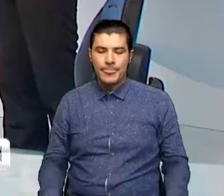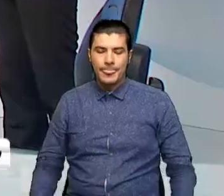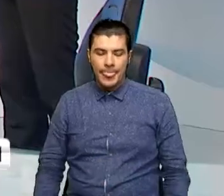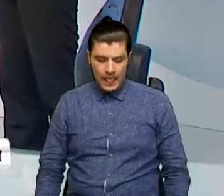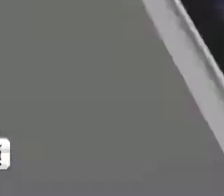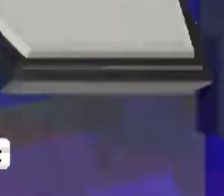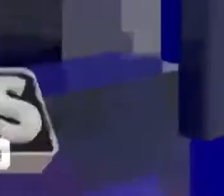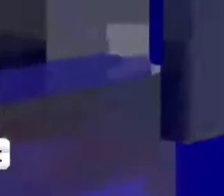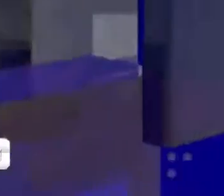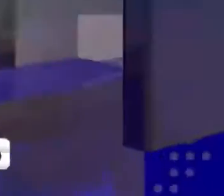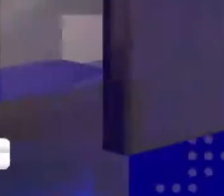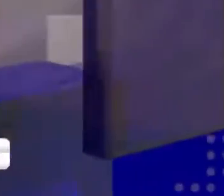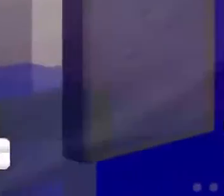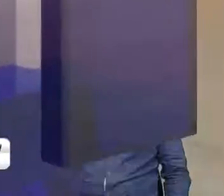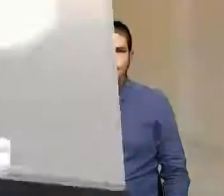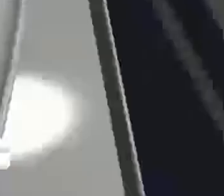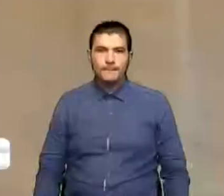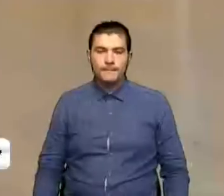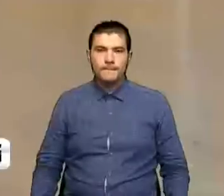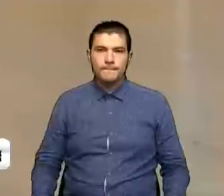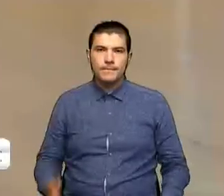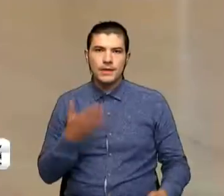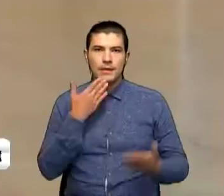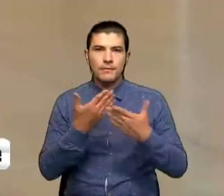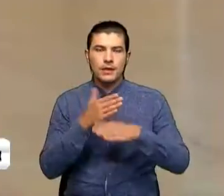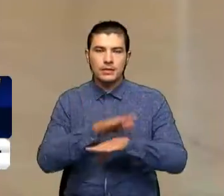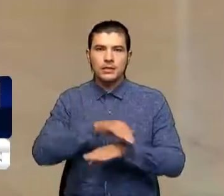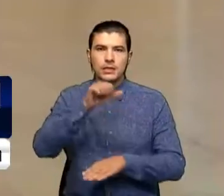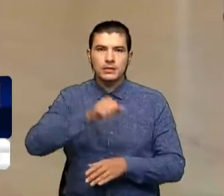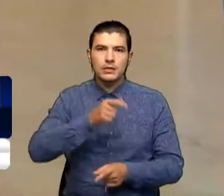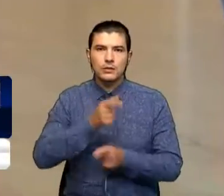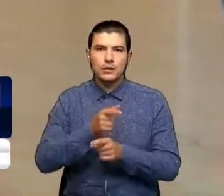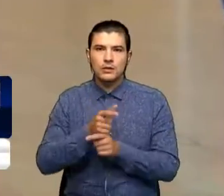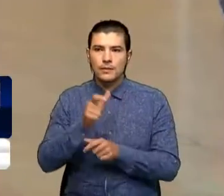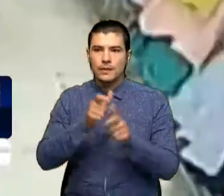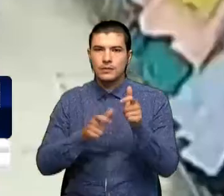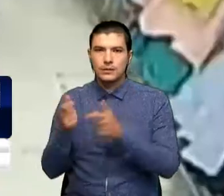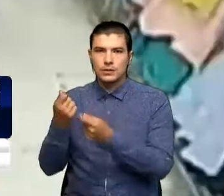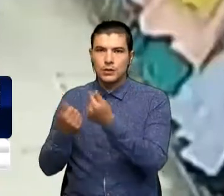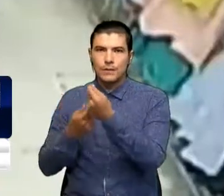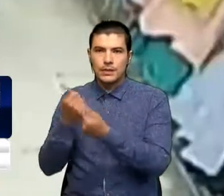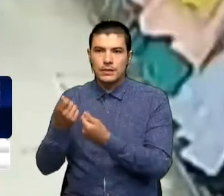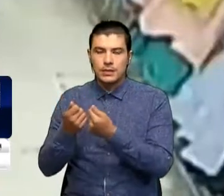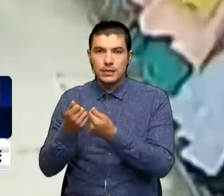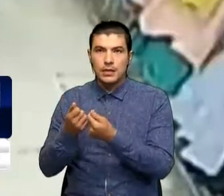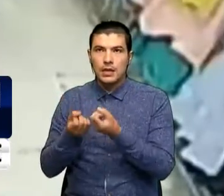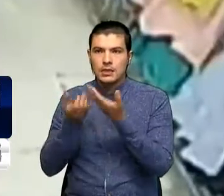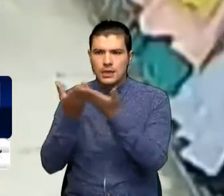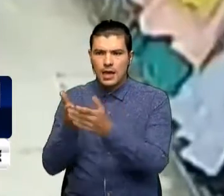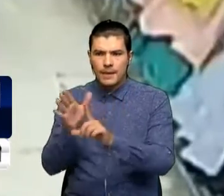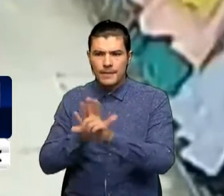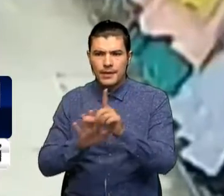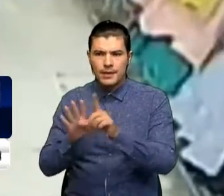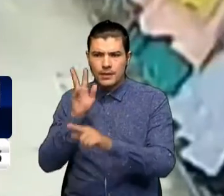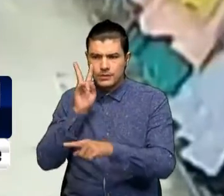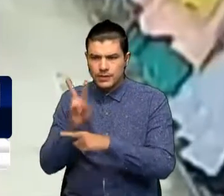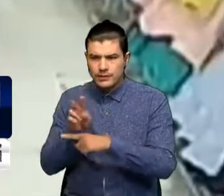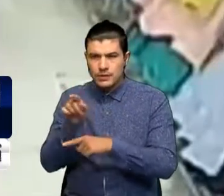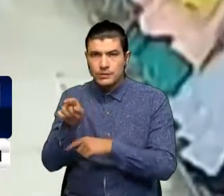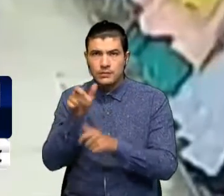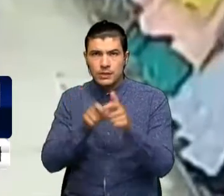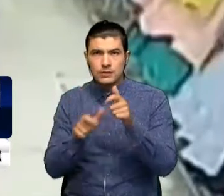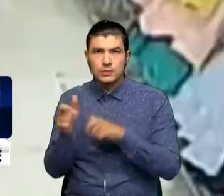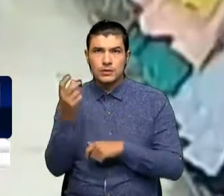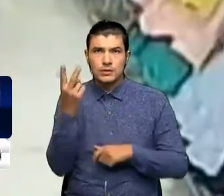Gracias, compañeros y televidentes. Buenas tardes. Pues efectivamente, los comerciantes han entregado a las autoridades este tipo de videos en el que se aprecia a